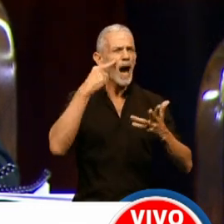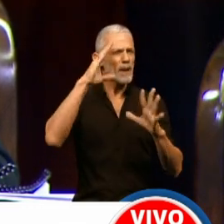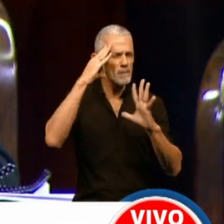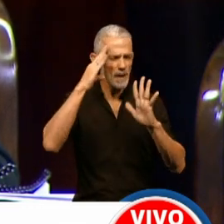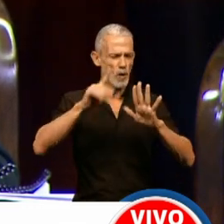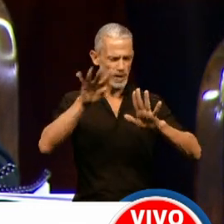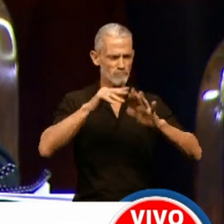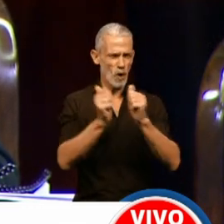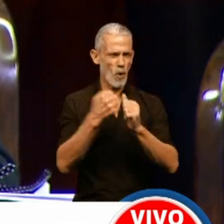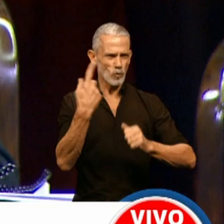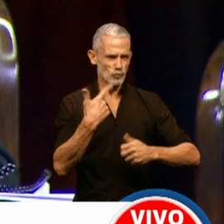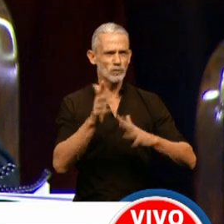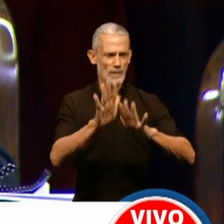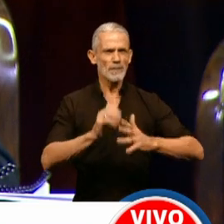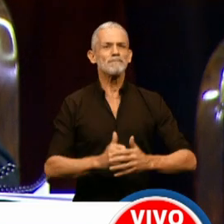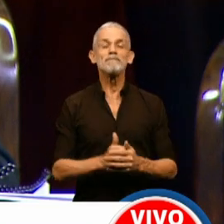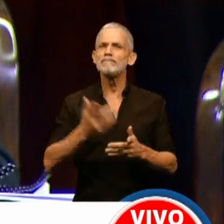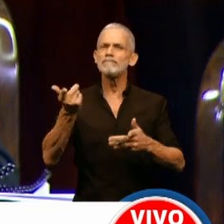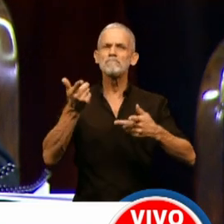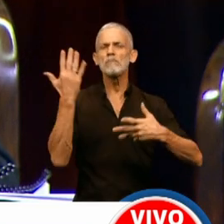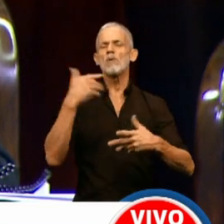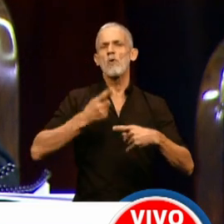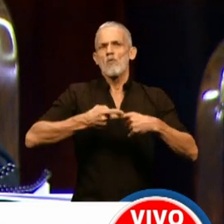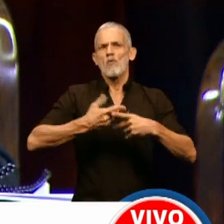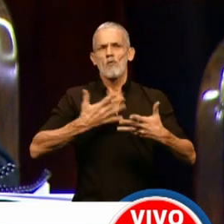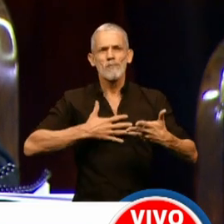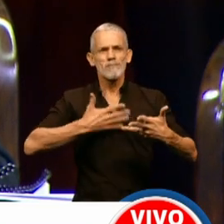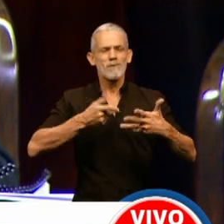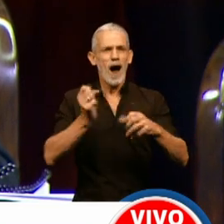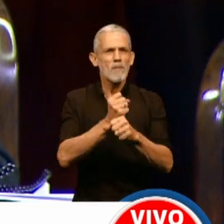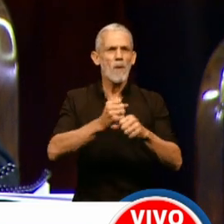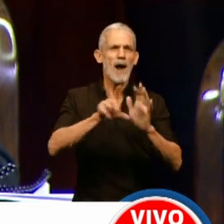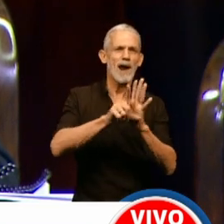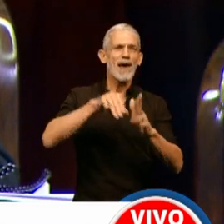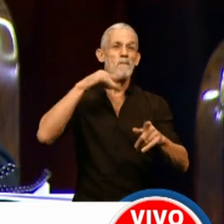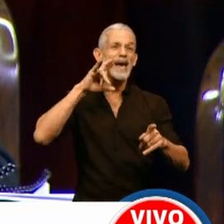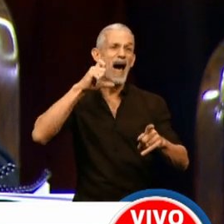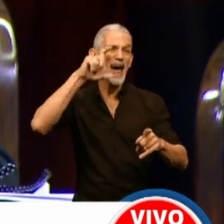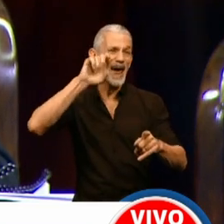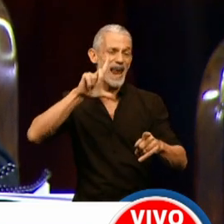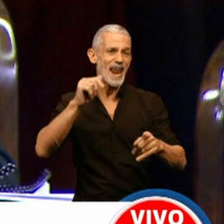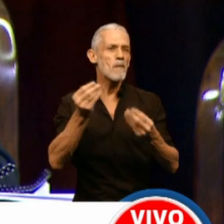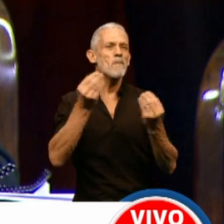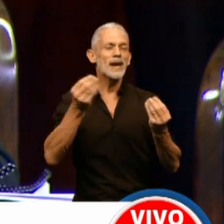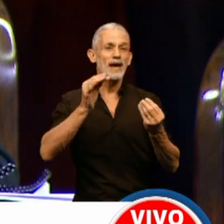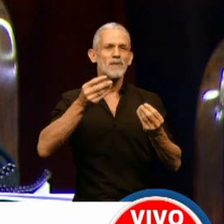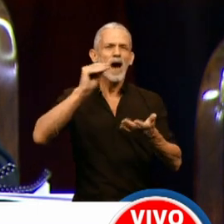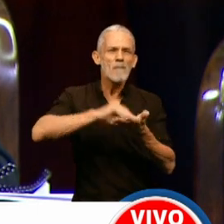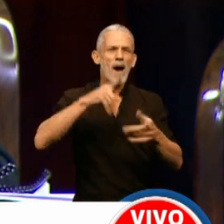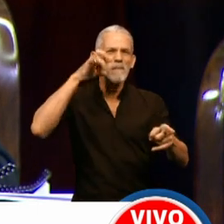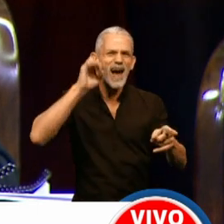conmigo festejamos y celebramos que aprobamos la ley micaela para que no haya otras